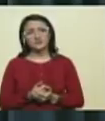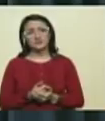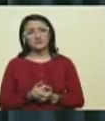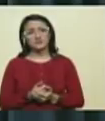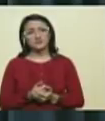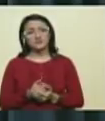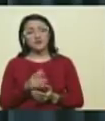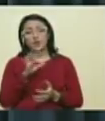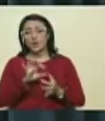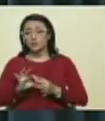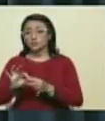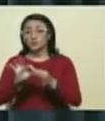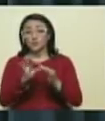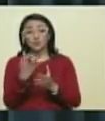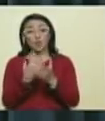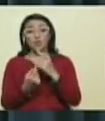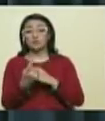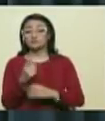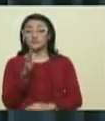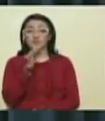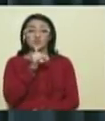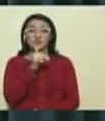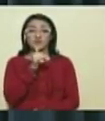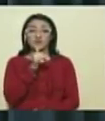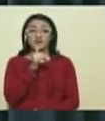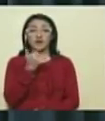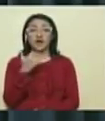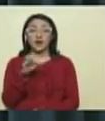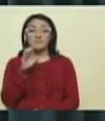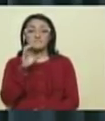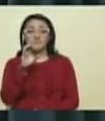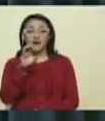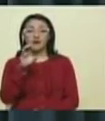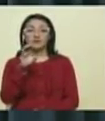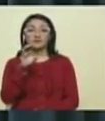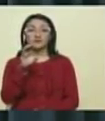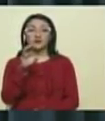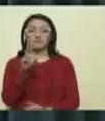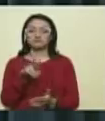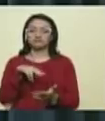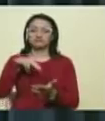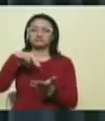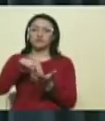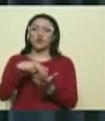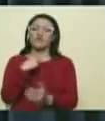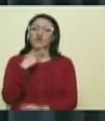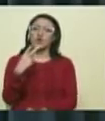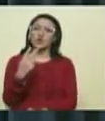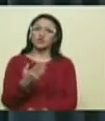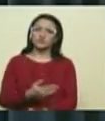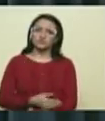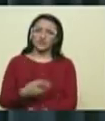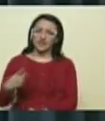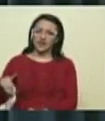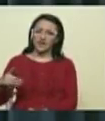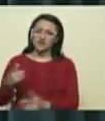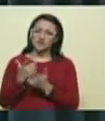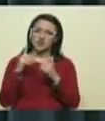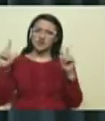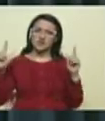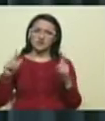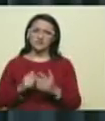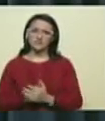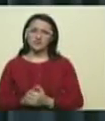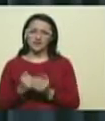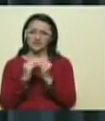unánime. Ya hay patrias de este continente que se levantan, que levantan su voz, su derecho a ser libres,